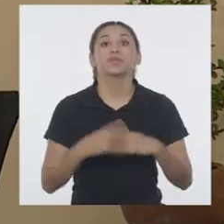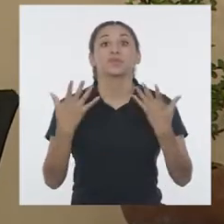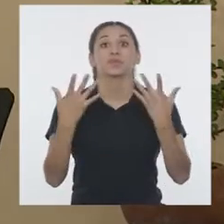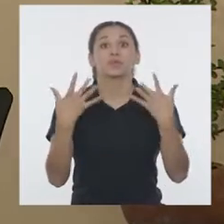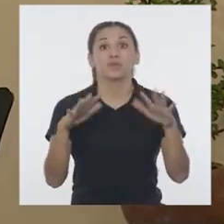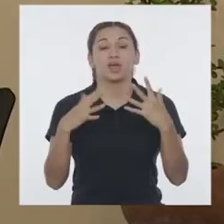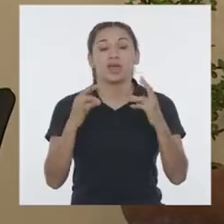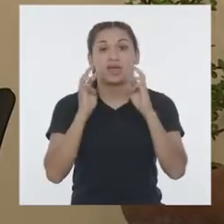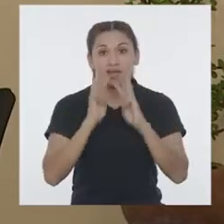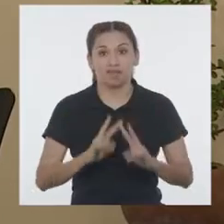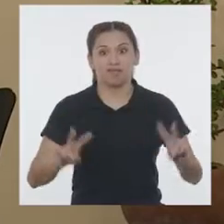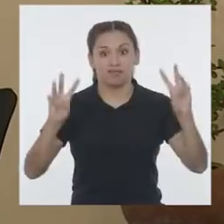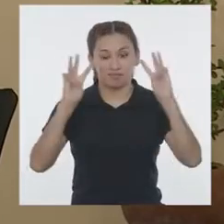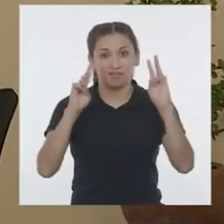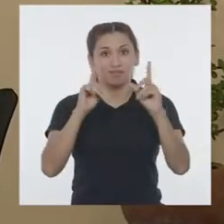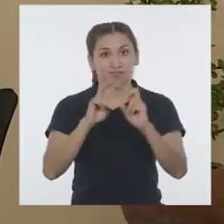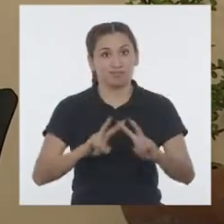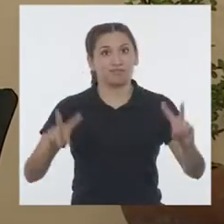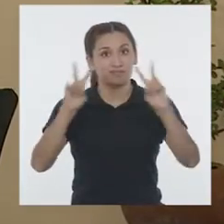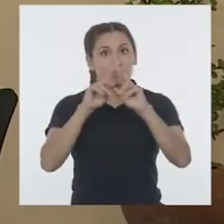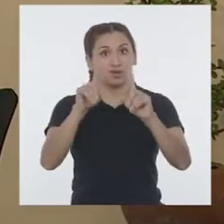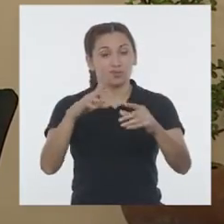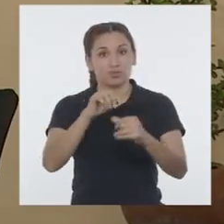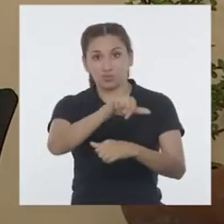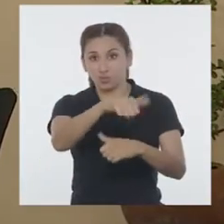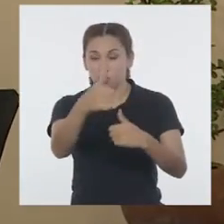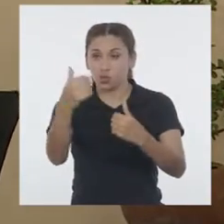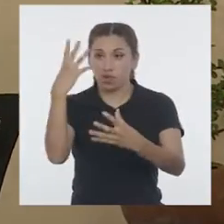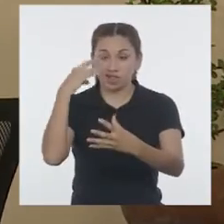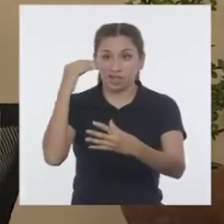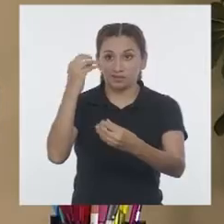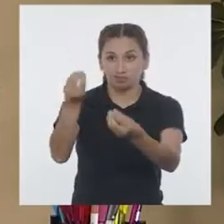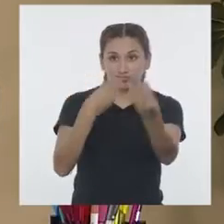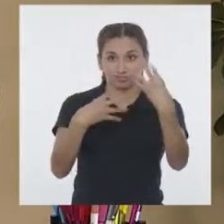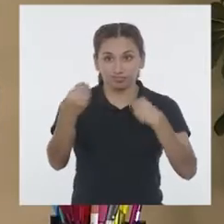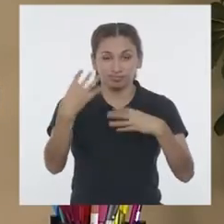¡Qué valioso es aprender de otras experiencias!